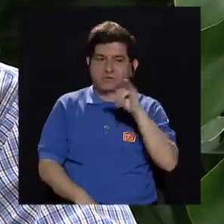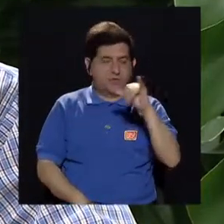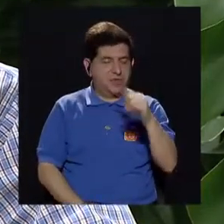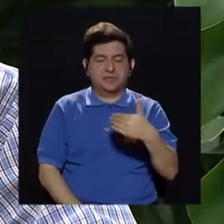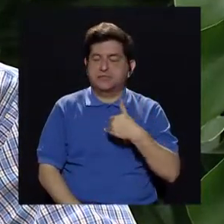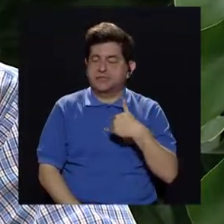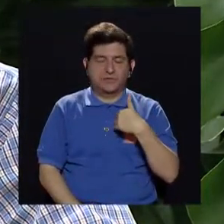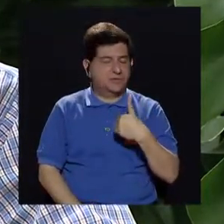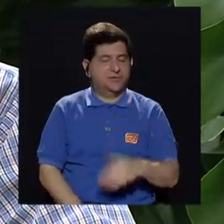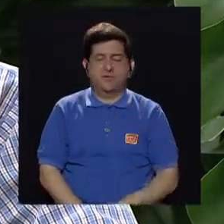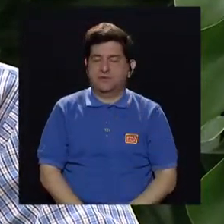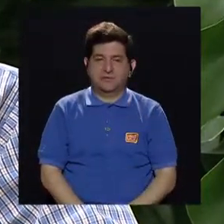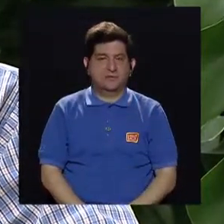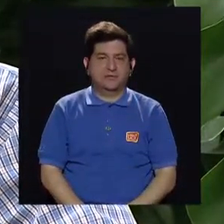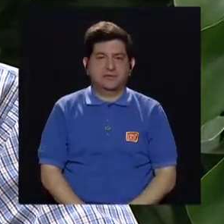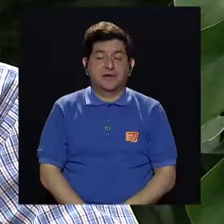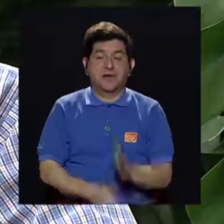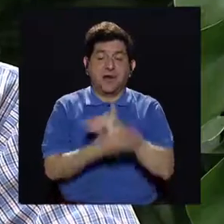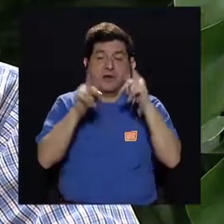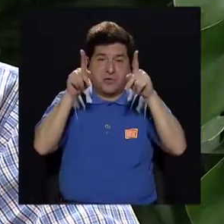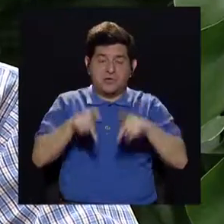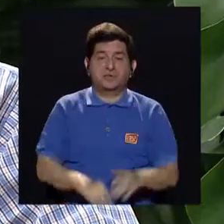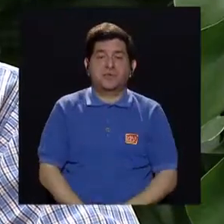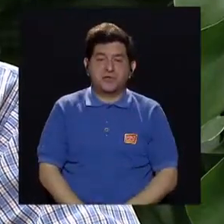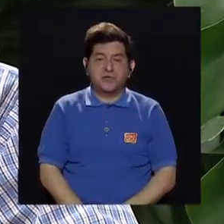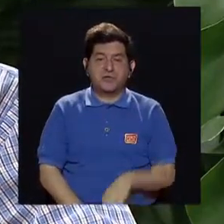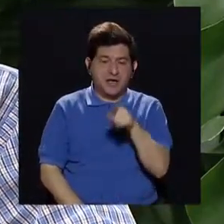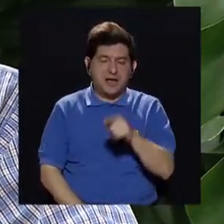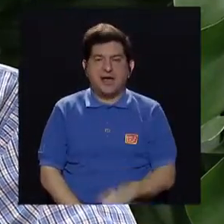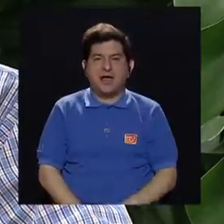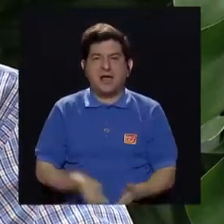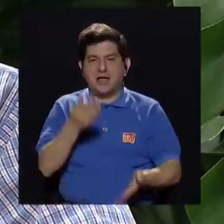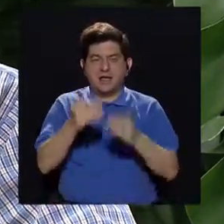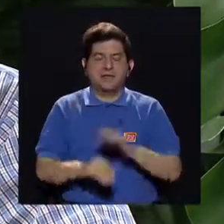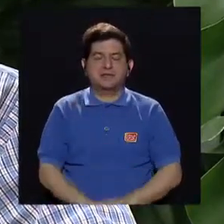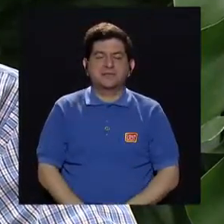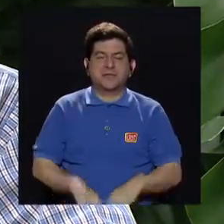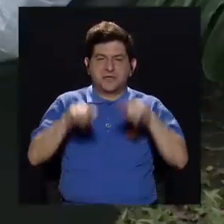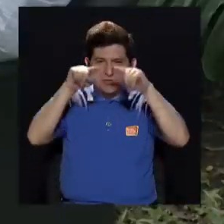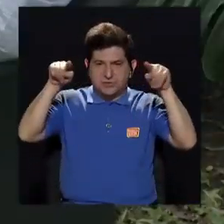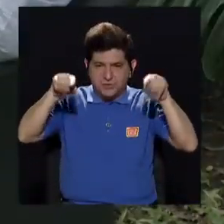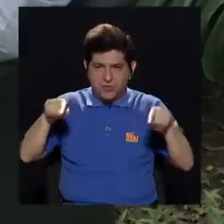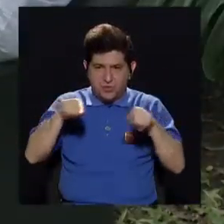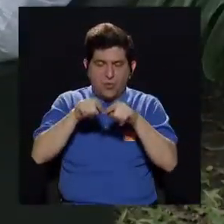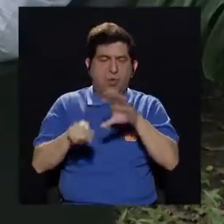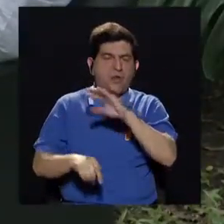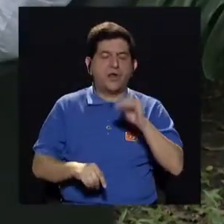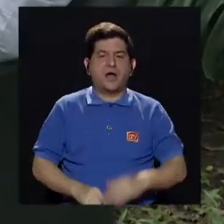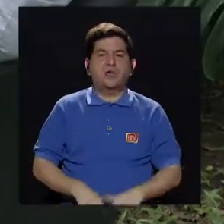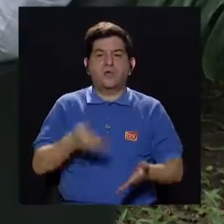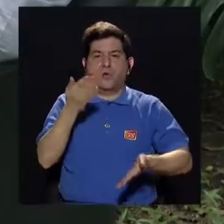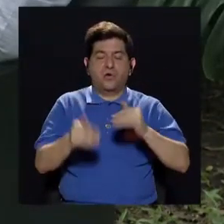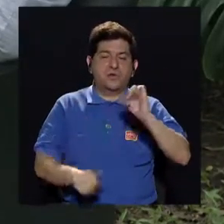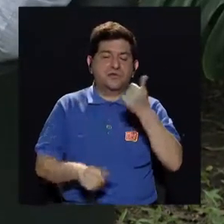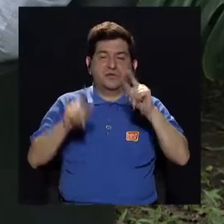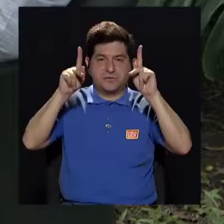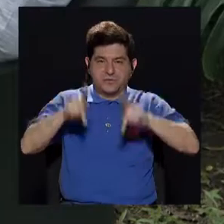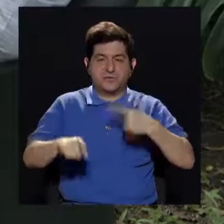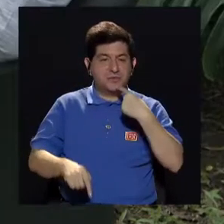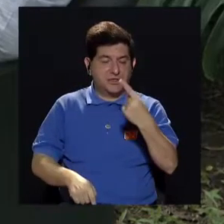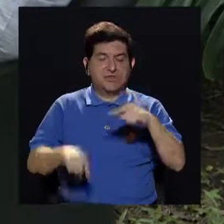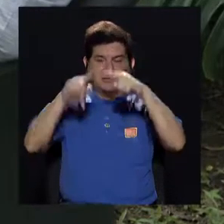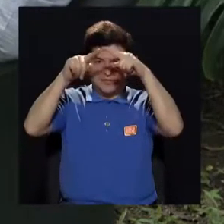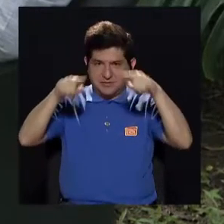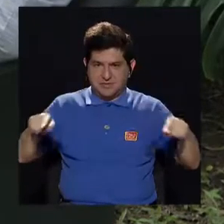los dedos de los pies en el mismo orden, ¿verdad? Algunos claro. tienen cuadraditos, otros son piramidal, ¿verdad? Esos son pequeños detalles que un especialista se lo